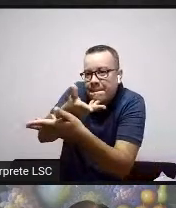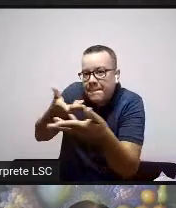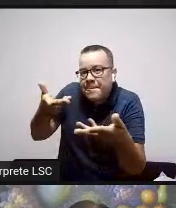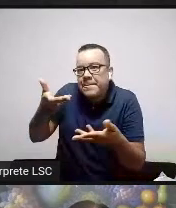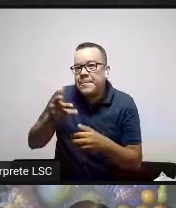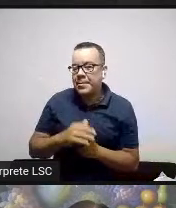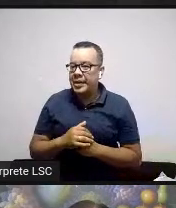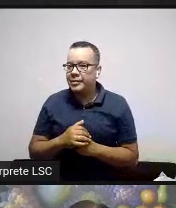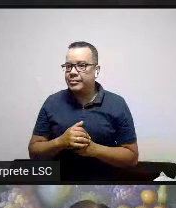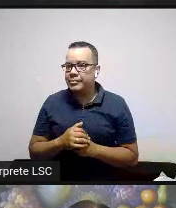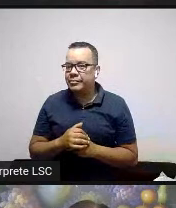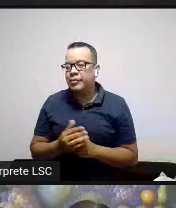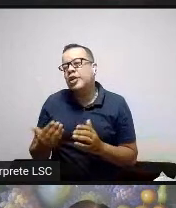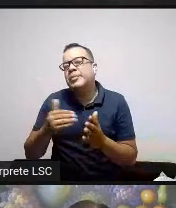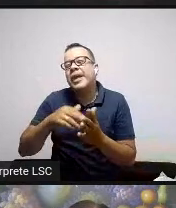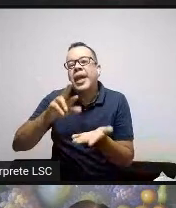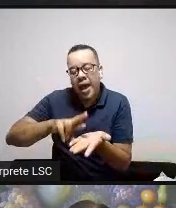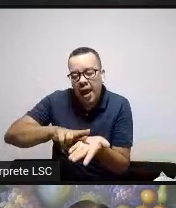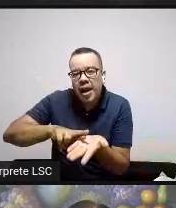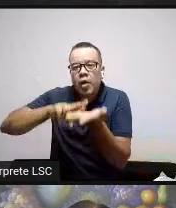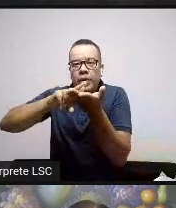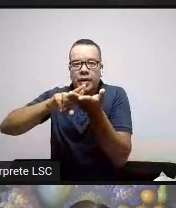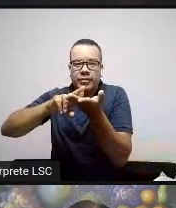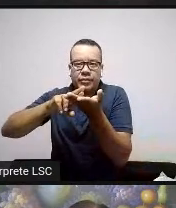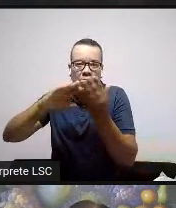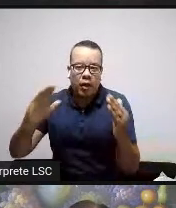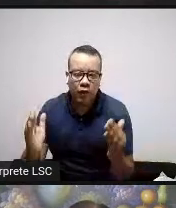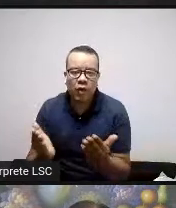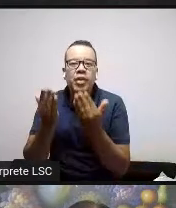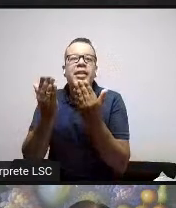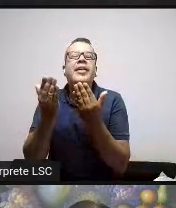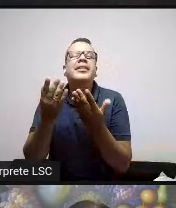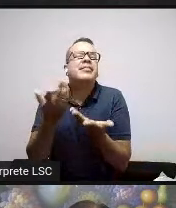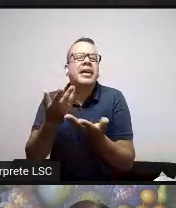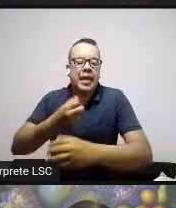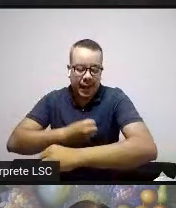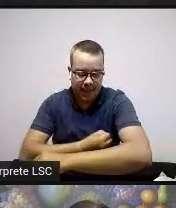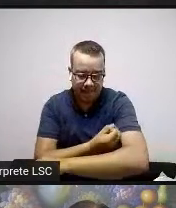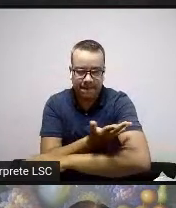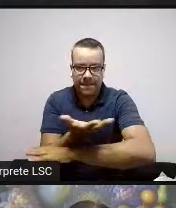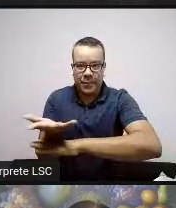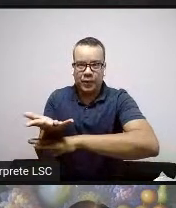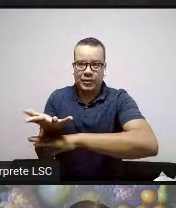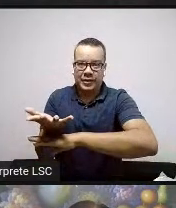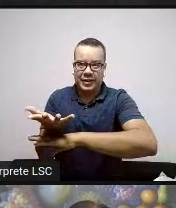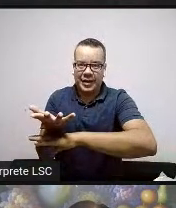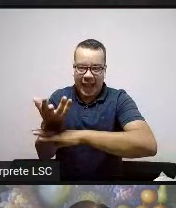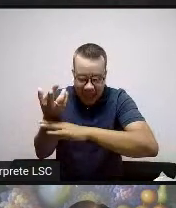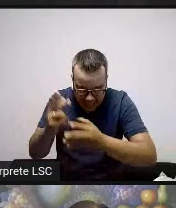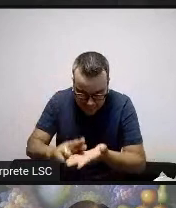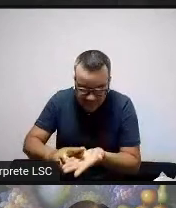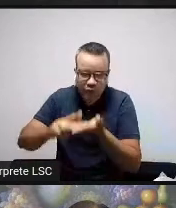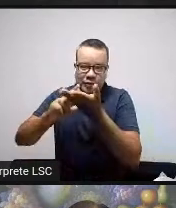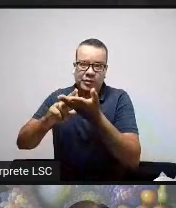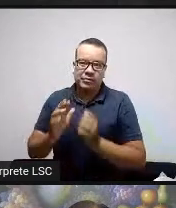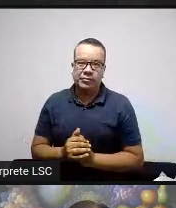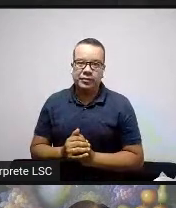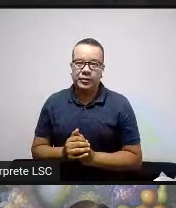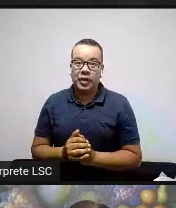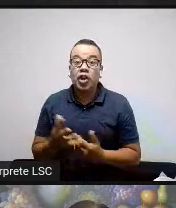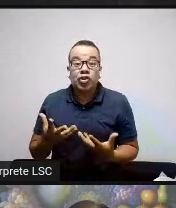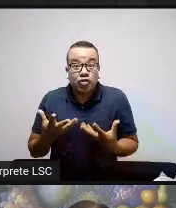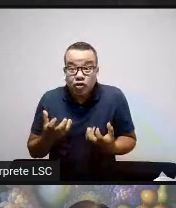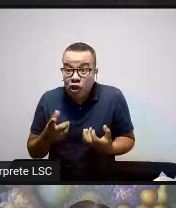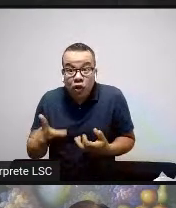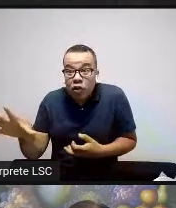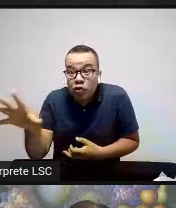significa recuperar la poesía en estos tiempos. Yo quiero acercar a todo lector y lectora a la poesía porque